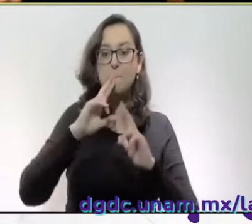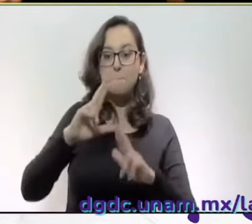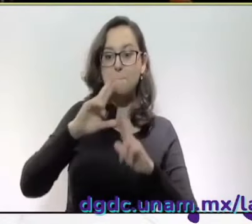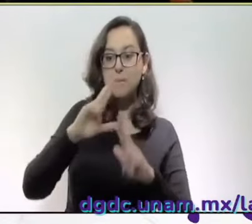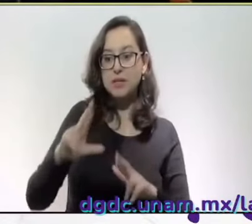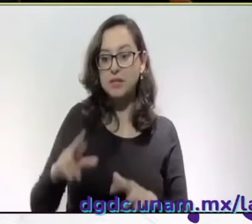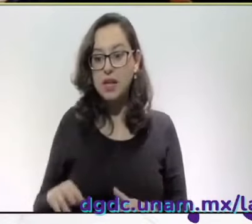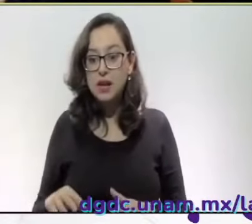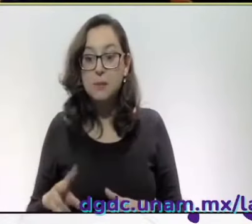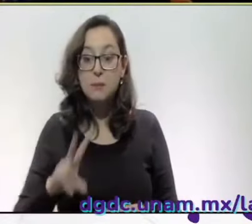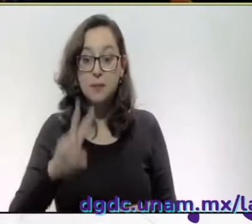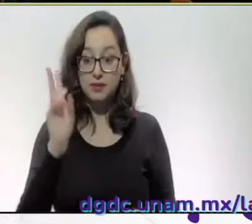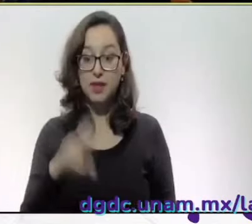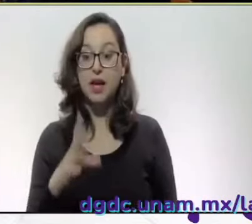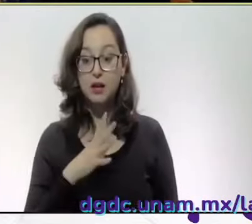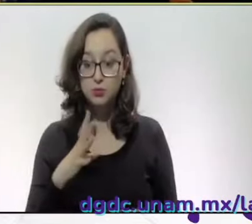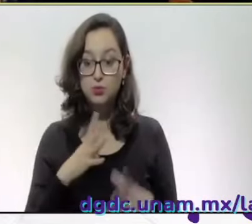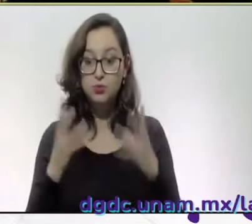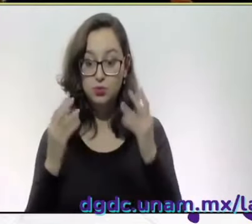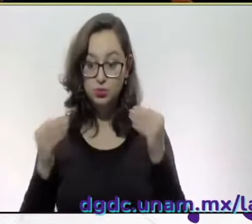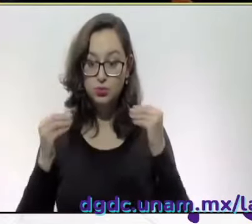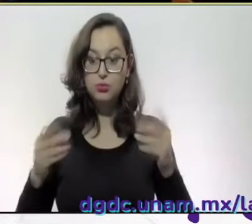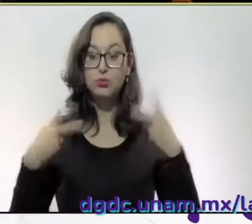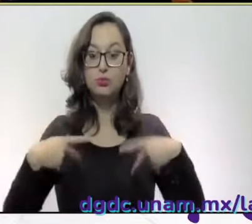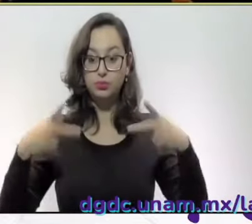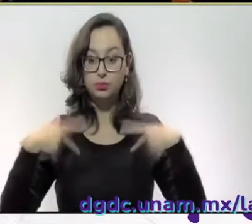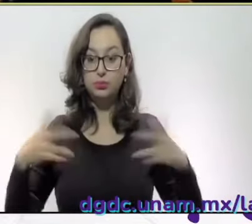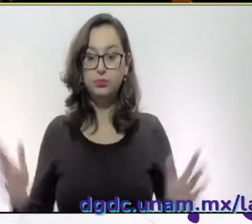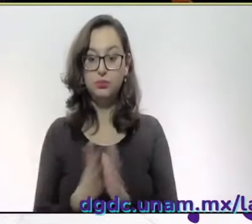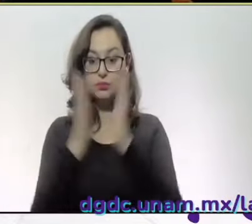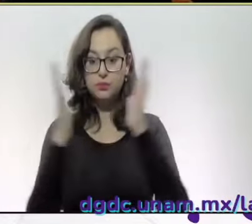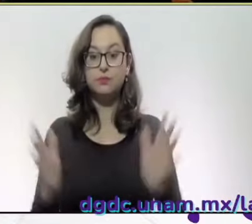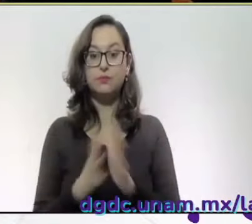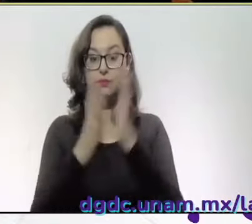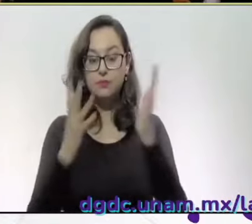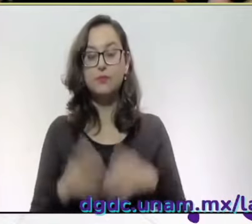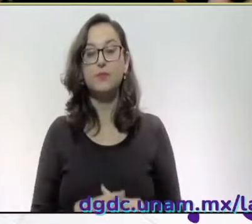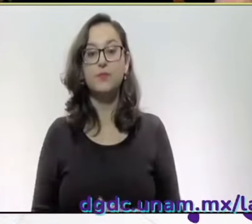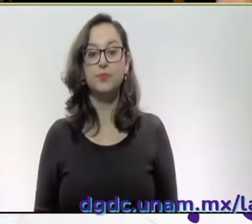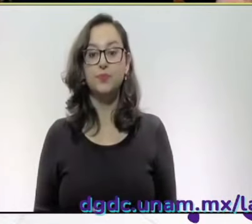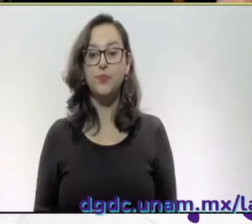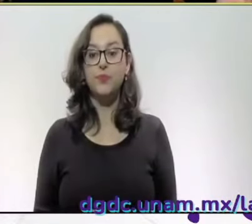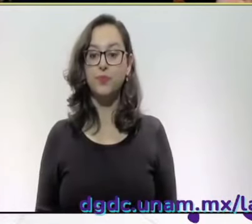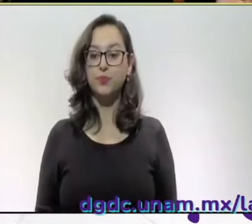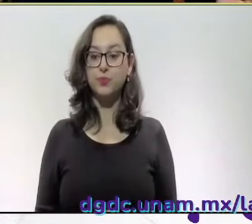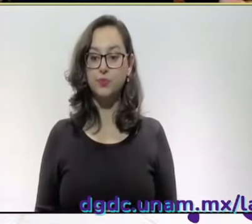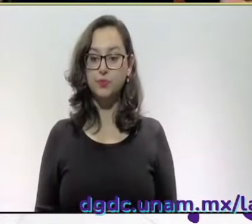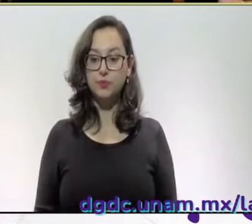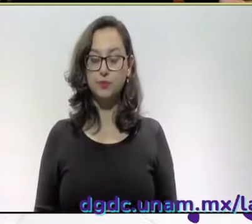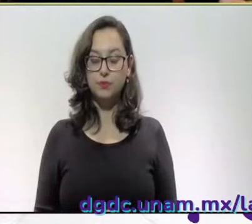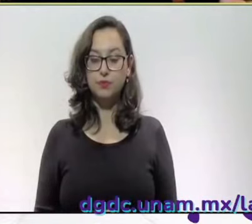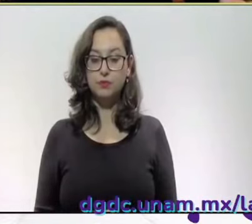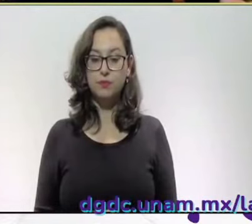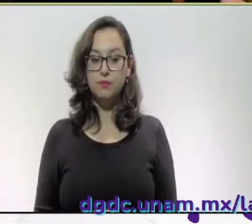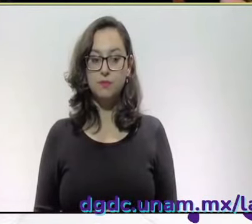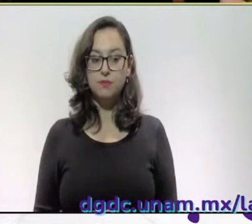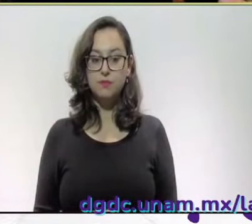porque de verdad hay muchísima participación de nuestras seguidores y seguidoras. Dice Hernán